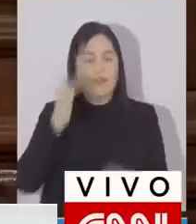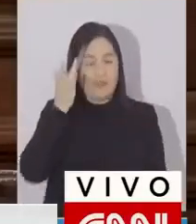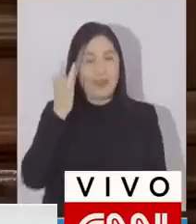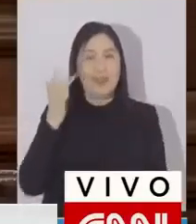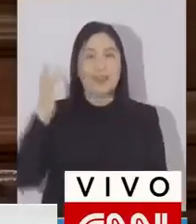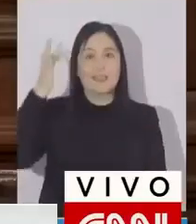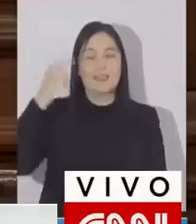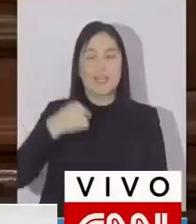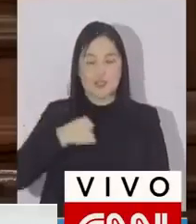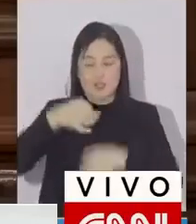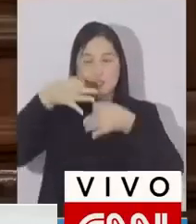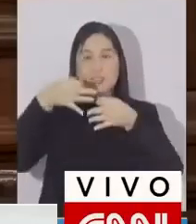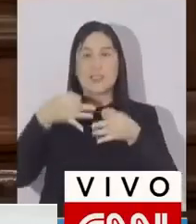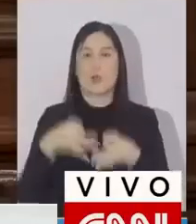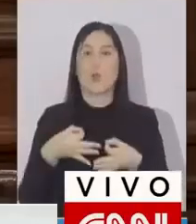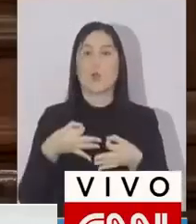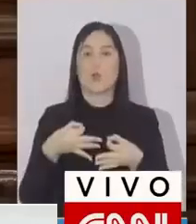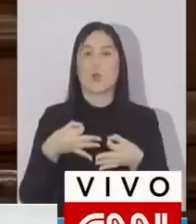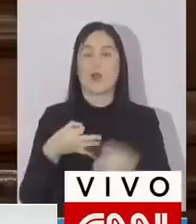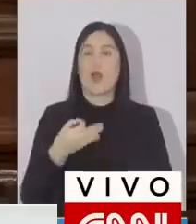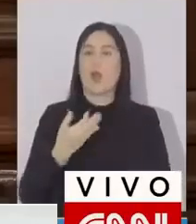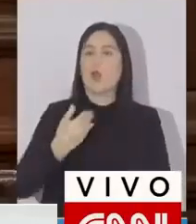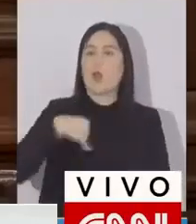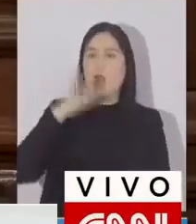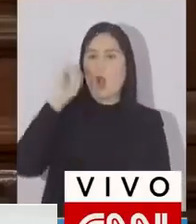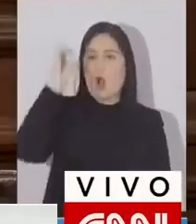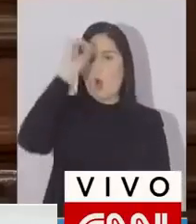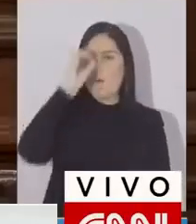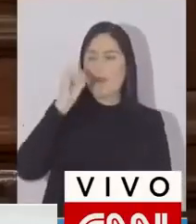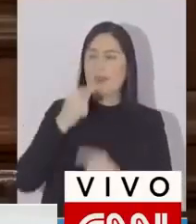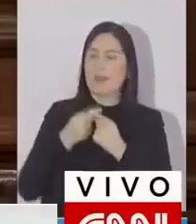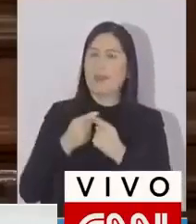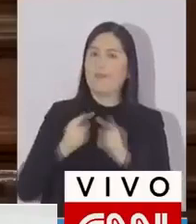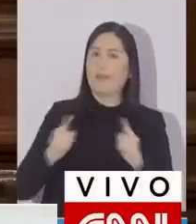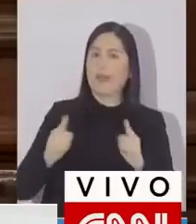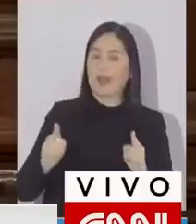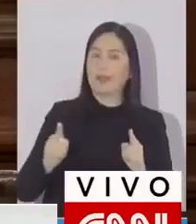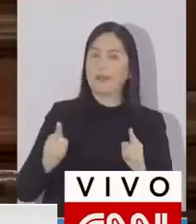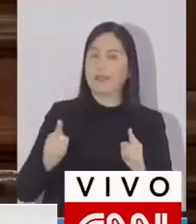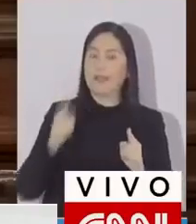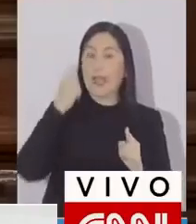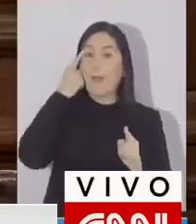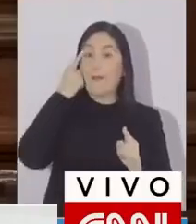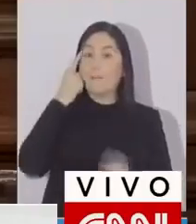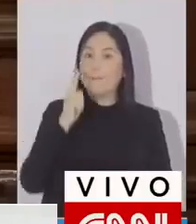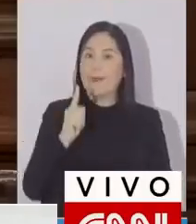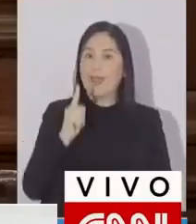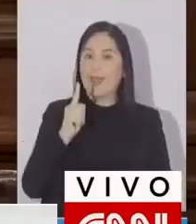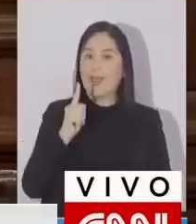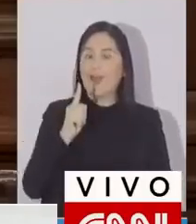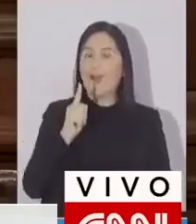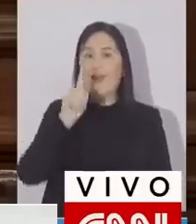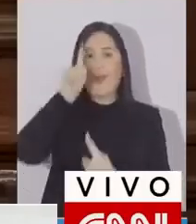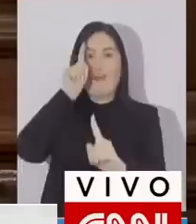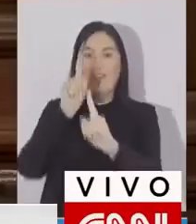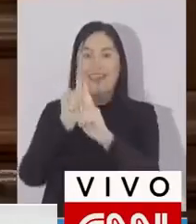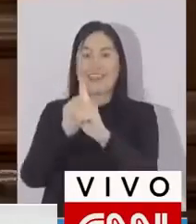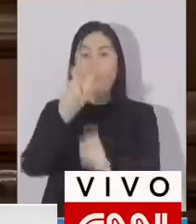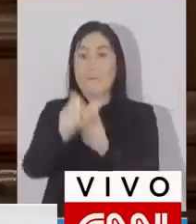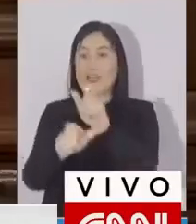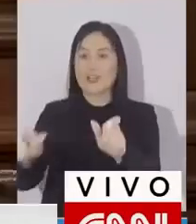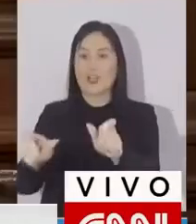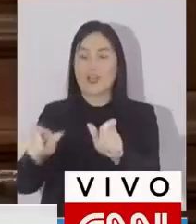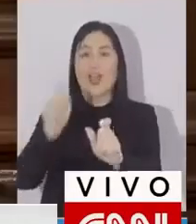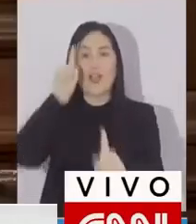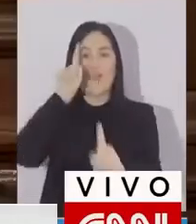convencida que más allá de nuestras diferencias si ponemos a las personas y a Chile por delante que actuamos con seriedad